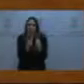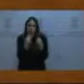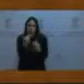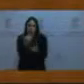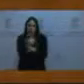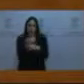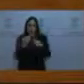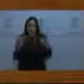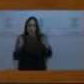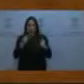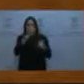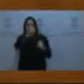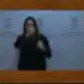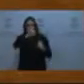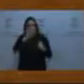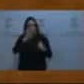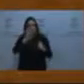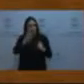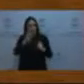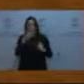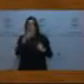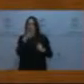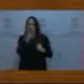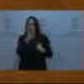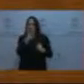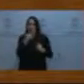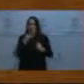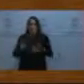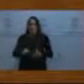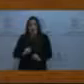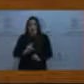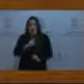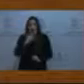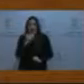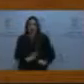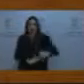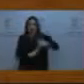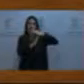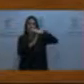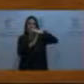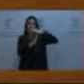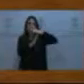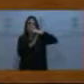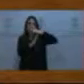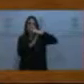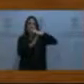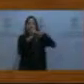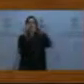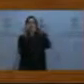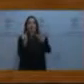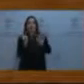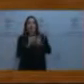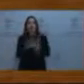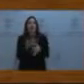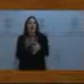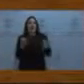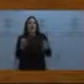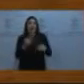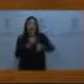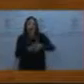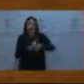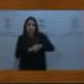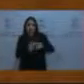En el año 2014 ya se denunciaba que la adopción nacional estaba casi parada. Los certificados de idoneidad no llegan en tiempo y